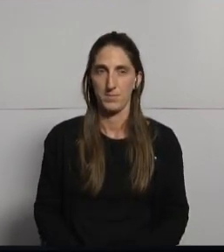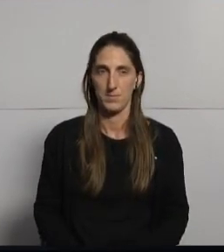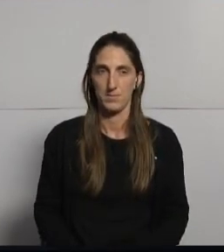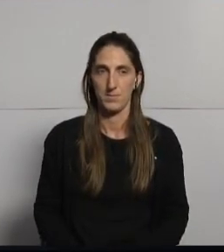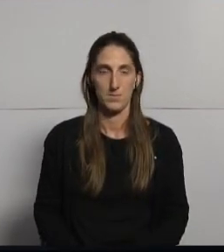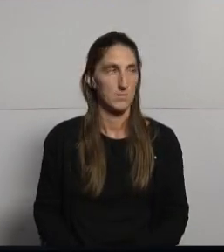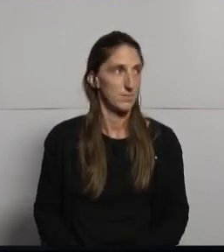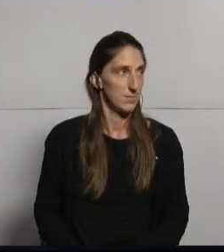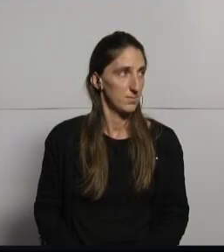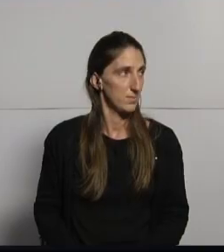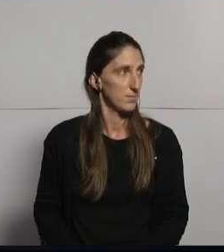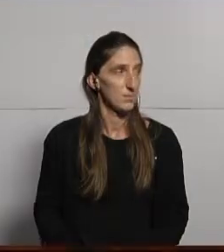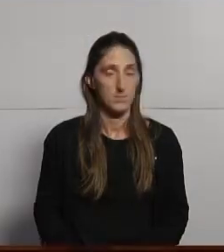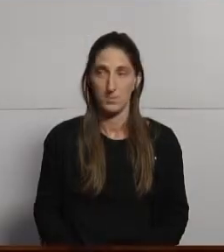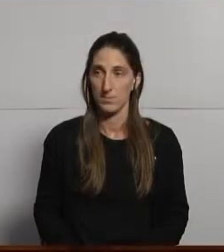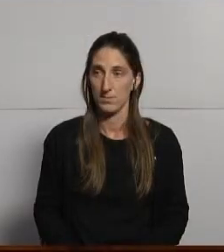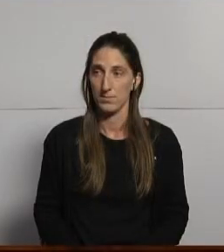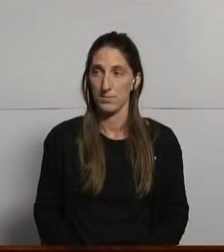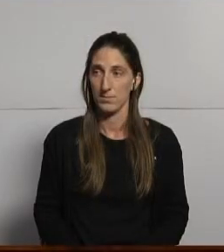A ver, ¿no cambia?